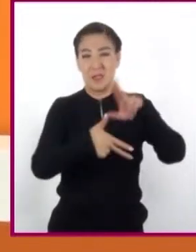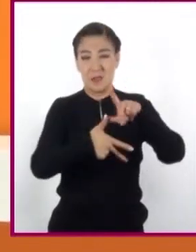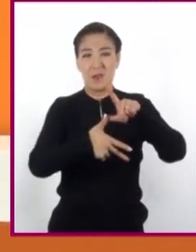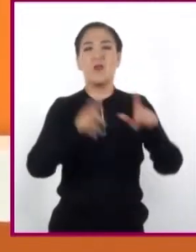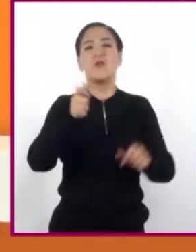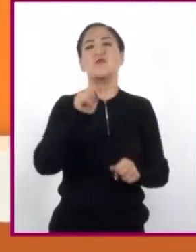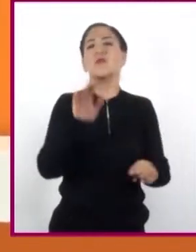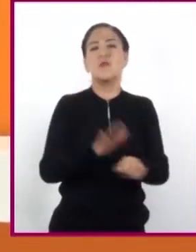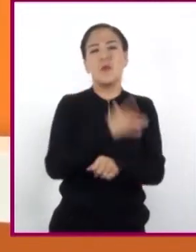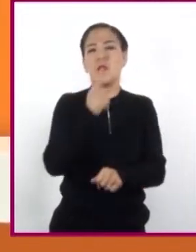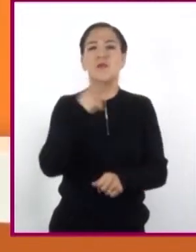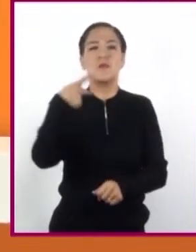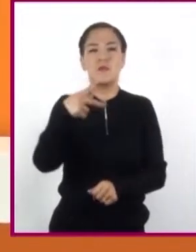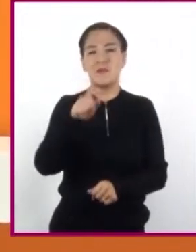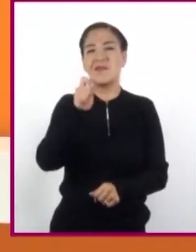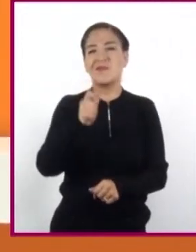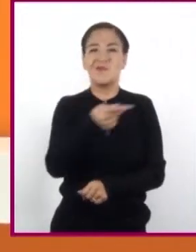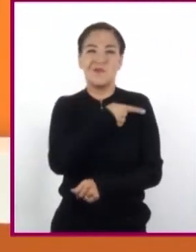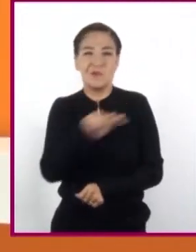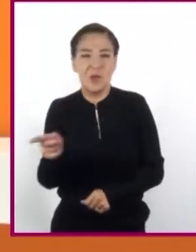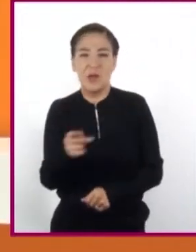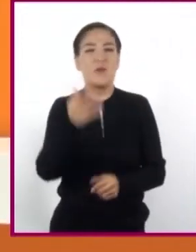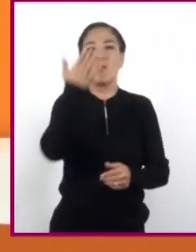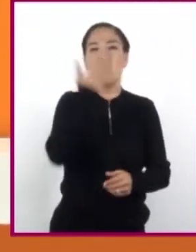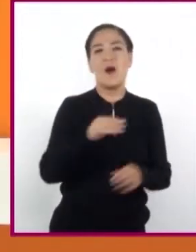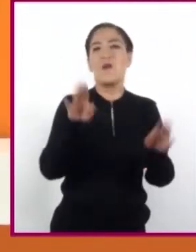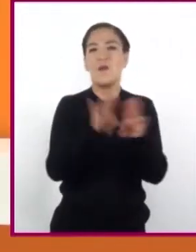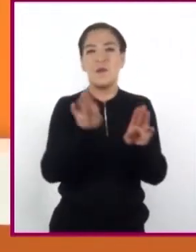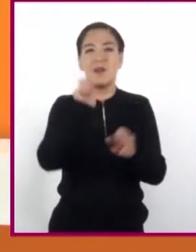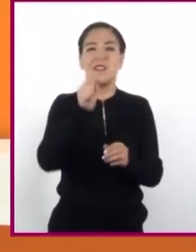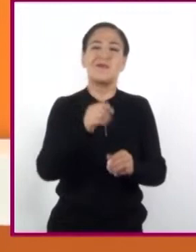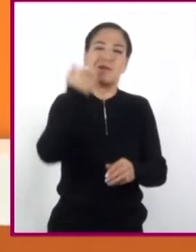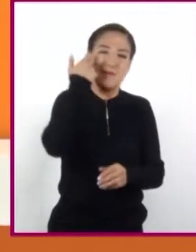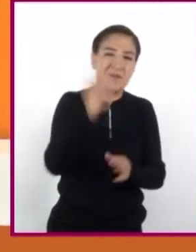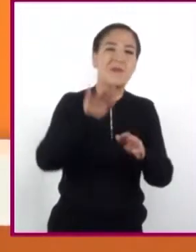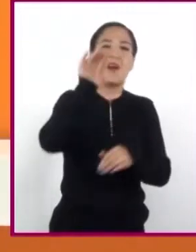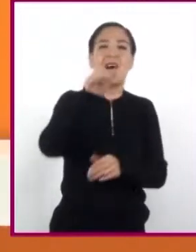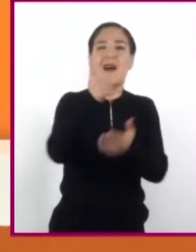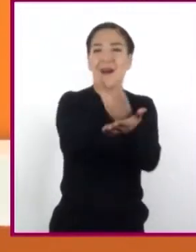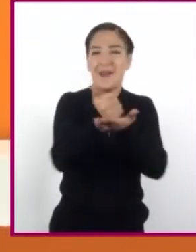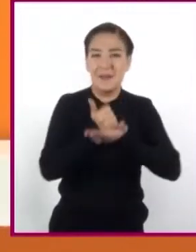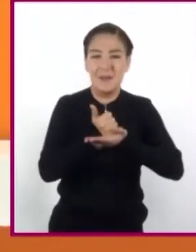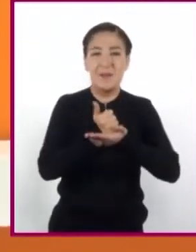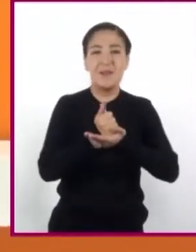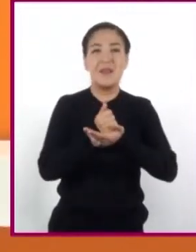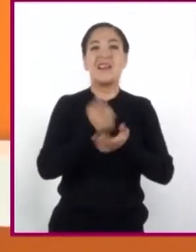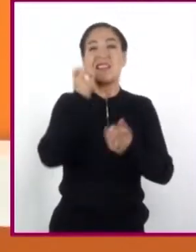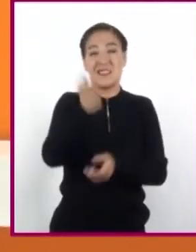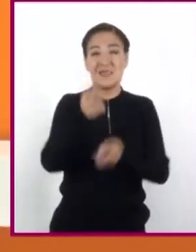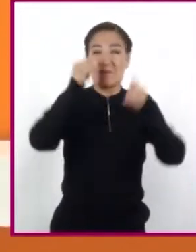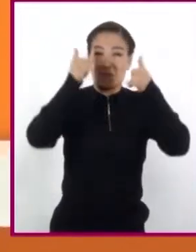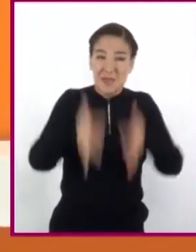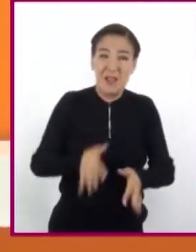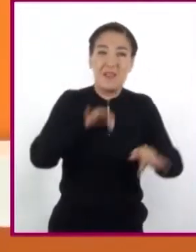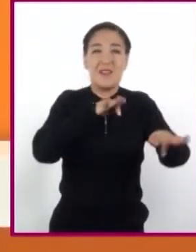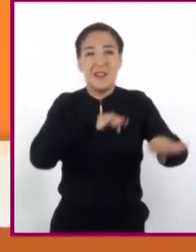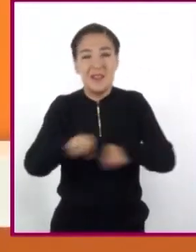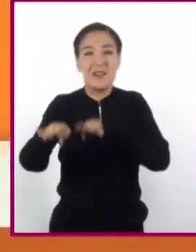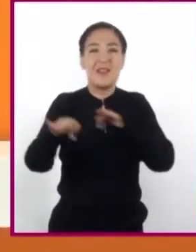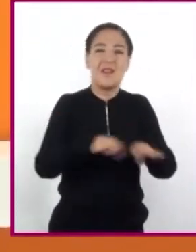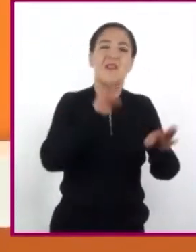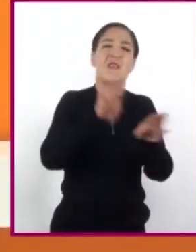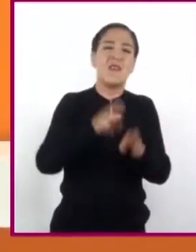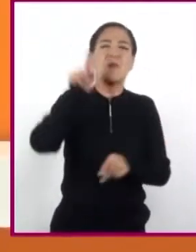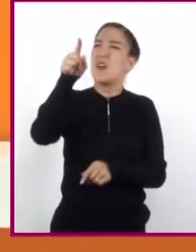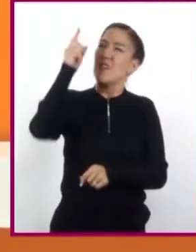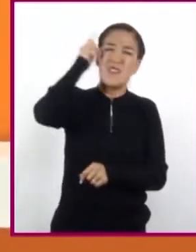sola condición social no tenían ninguna posibilidad de clemencia. El pesado trabajo los llevaba a renegar de Dios